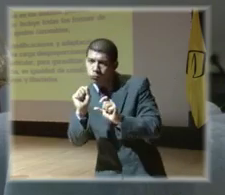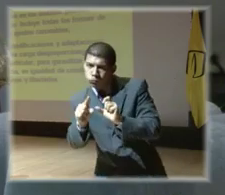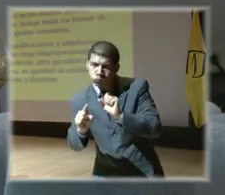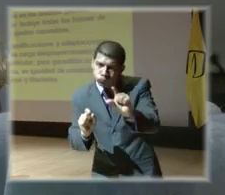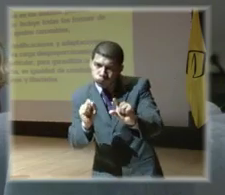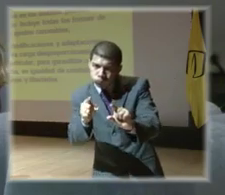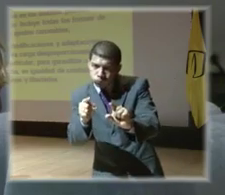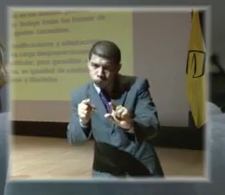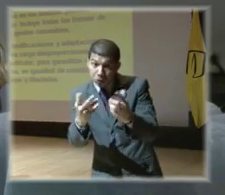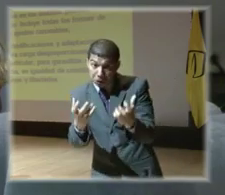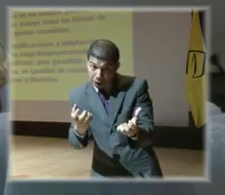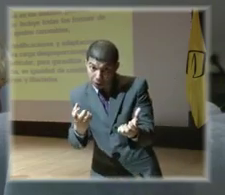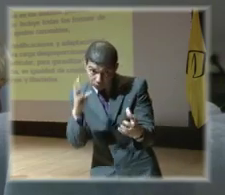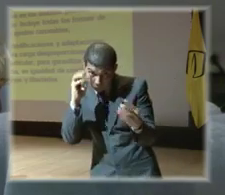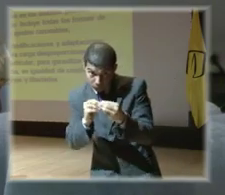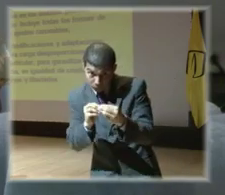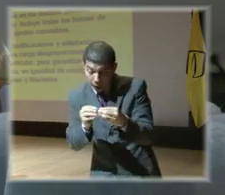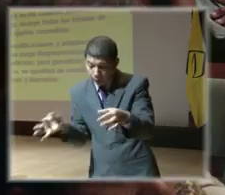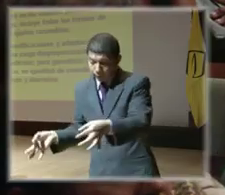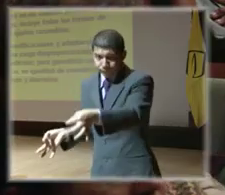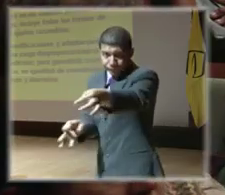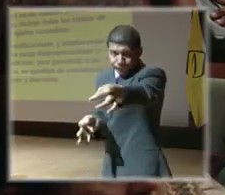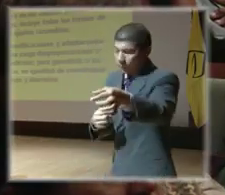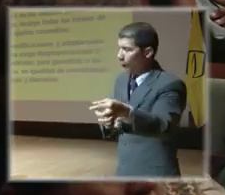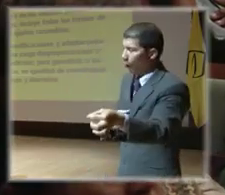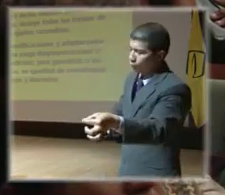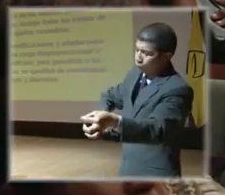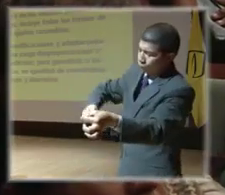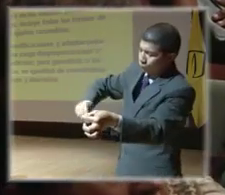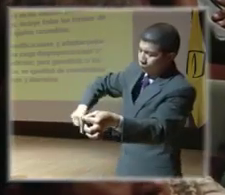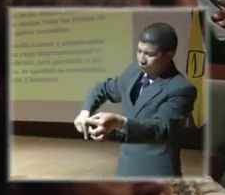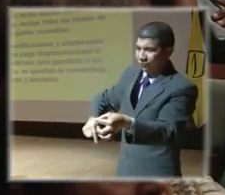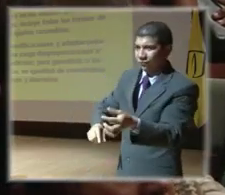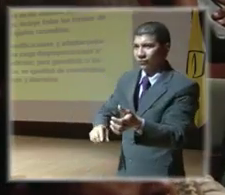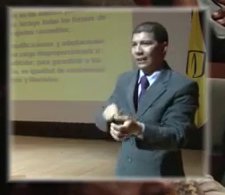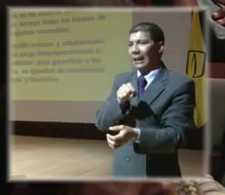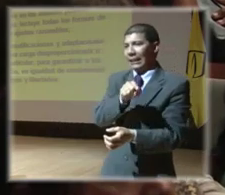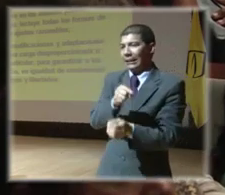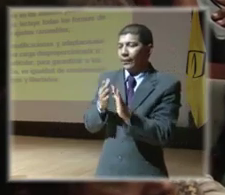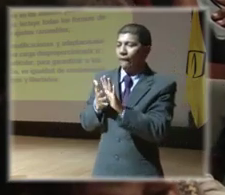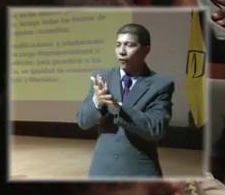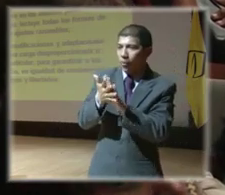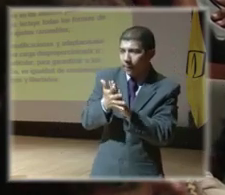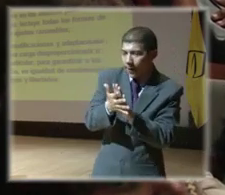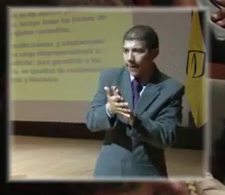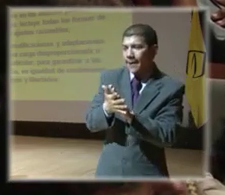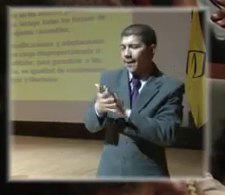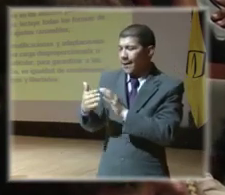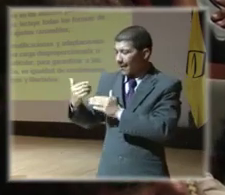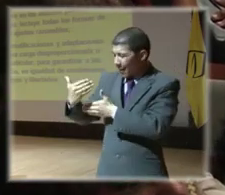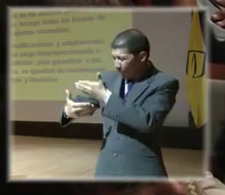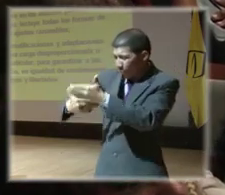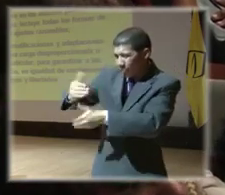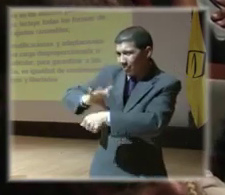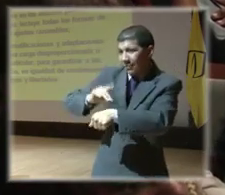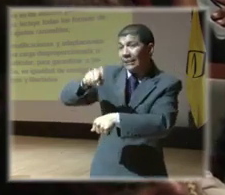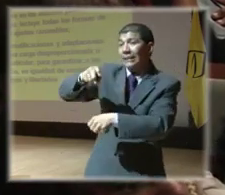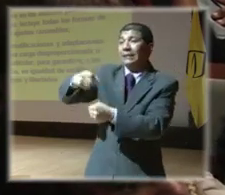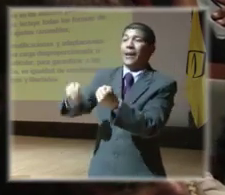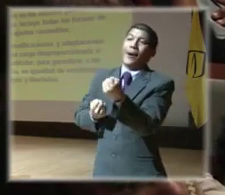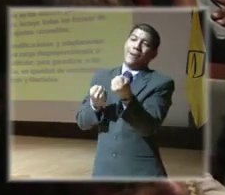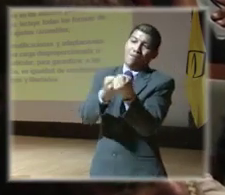de accesibilidad. Tiene que formar el proceso, ¿sí?, sanitario, tiene que tener apoyos,